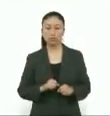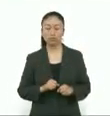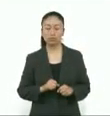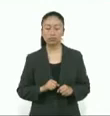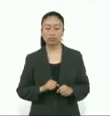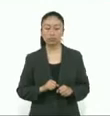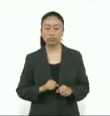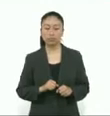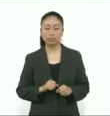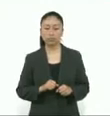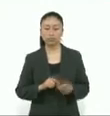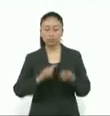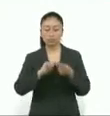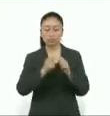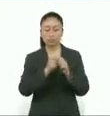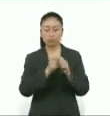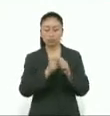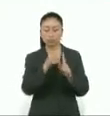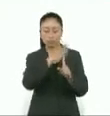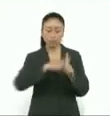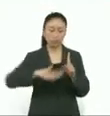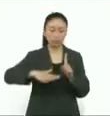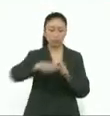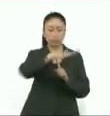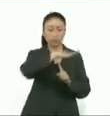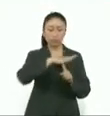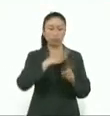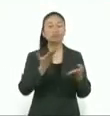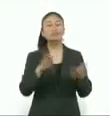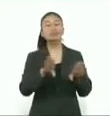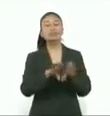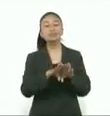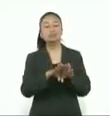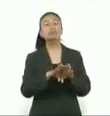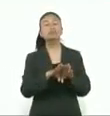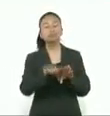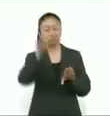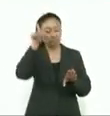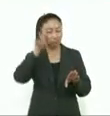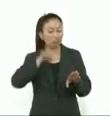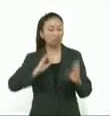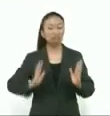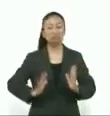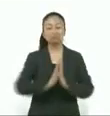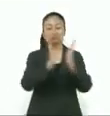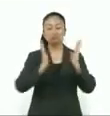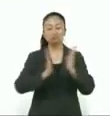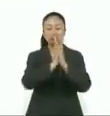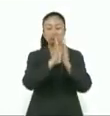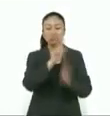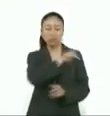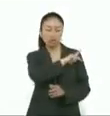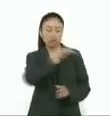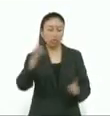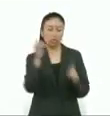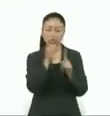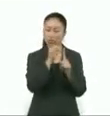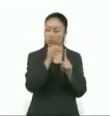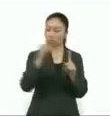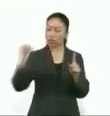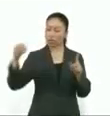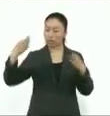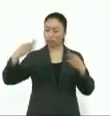vista que la transformación es con la participación de las mujeres, juntas y organizadas, para vencer